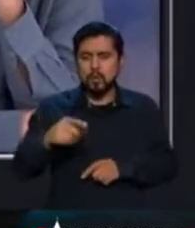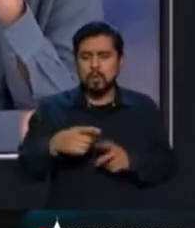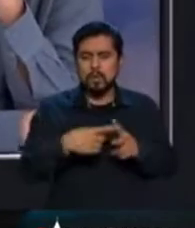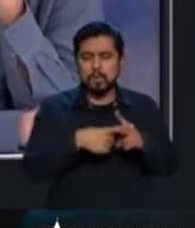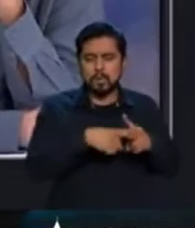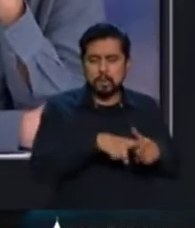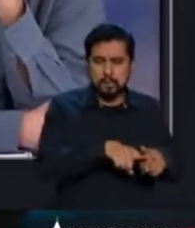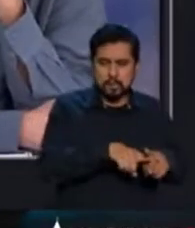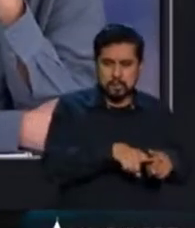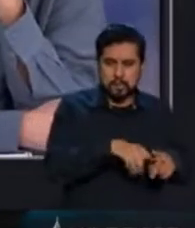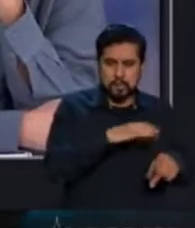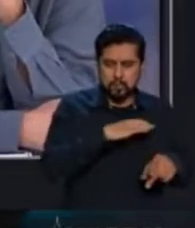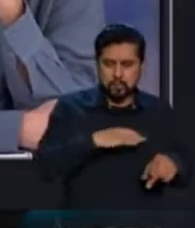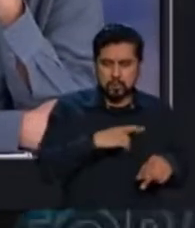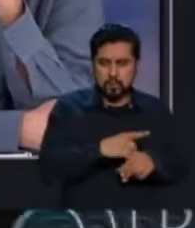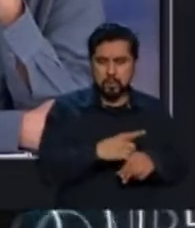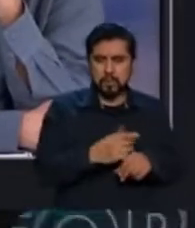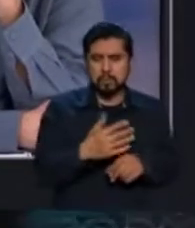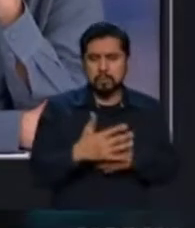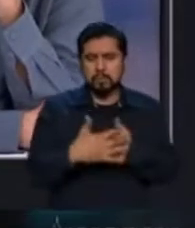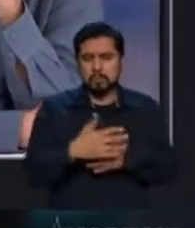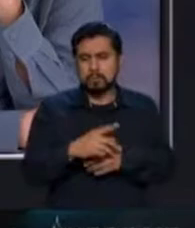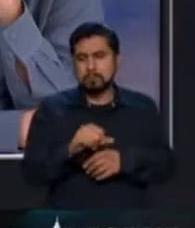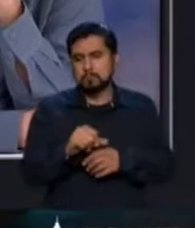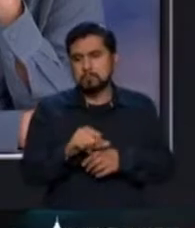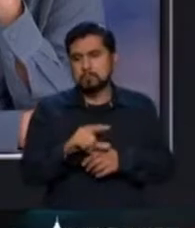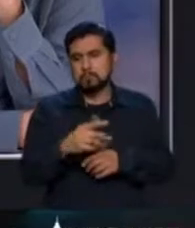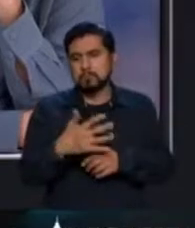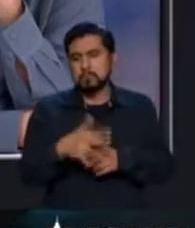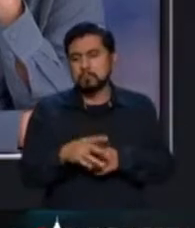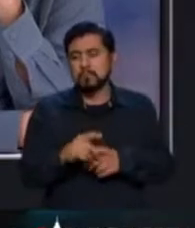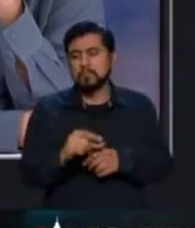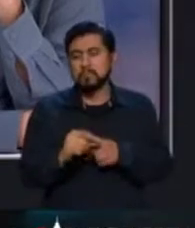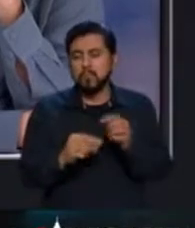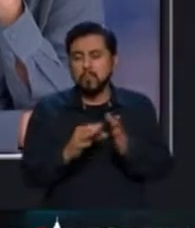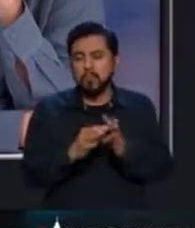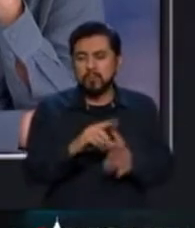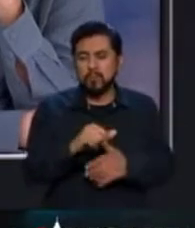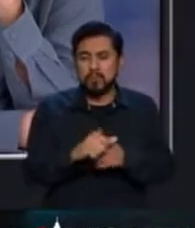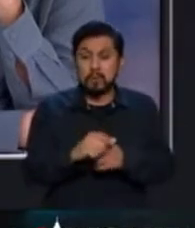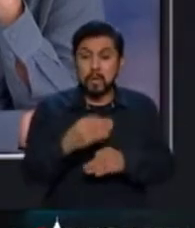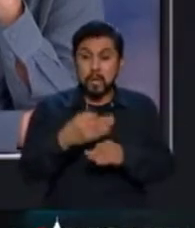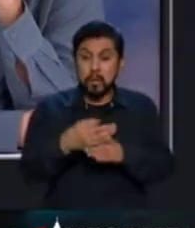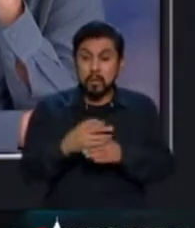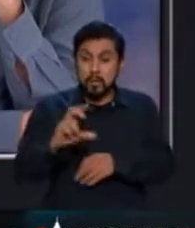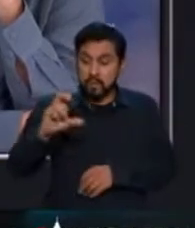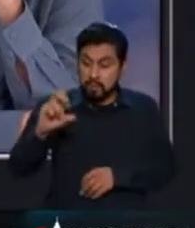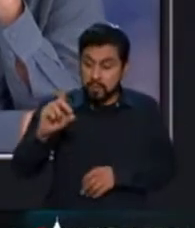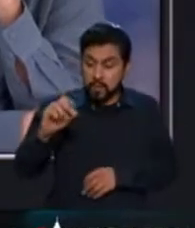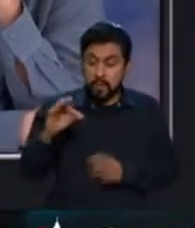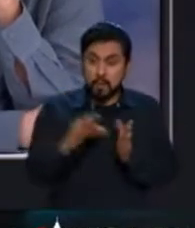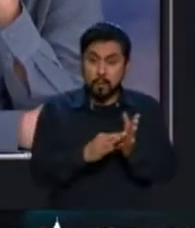dices, no, bueno, pues esto se va a cerrar a 15 o se va a cerrar a 10. No, bueno, va en 30 y contando.